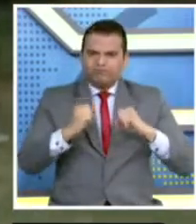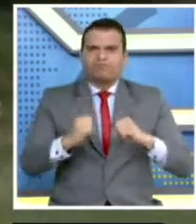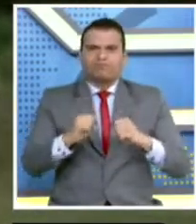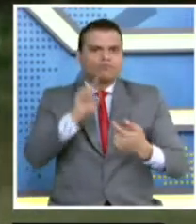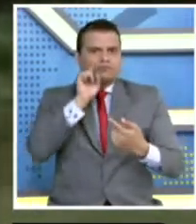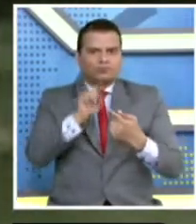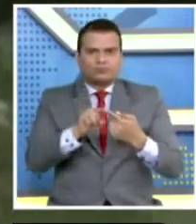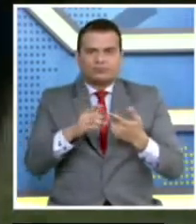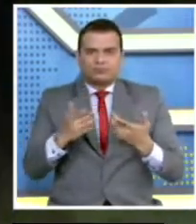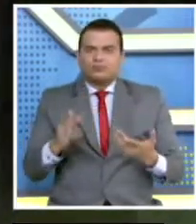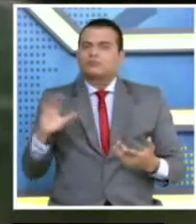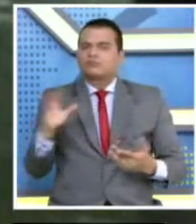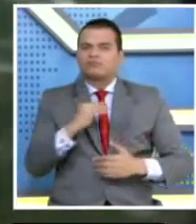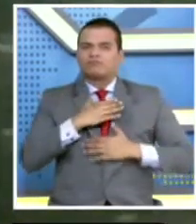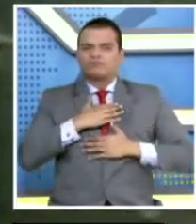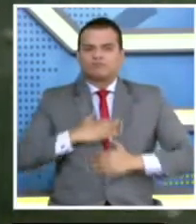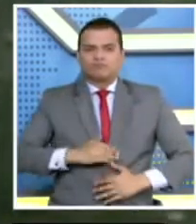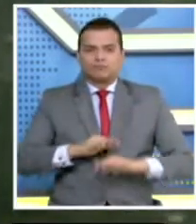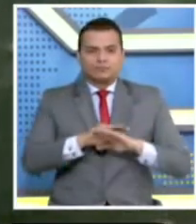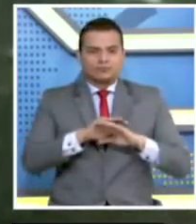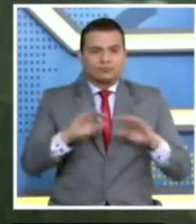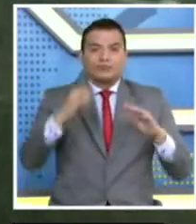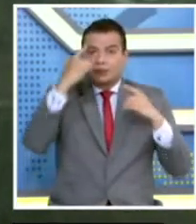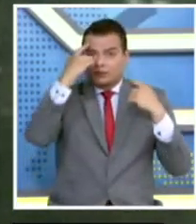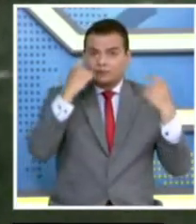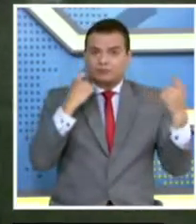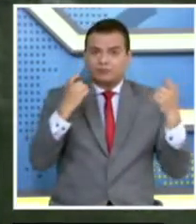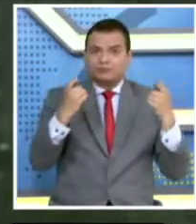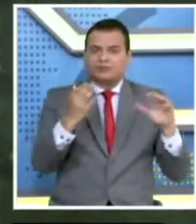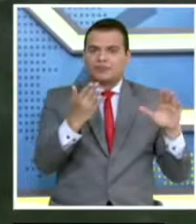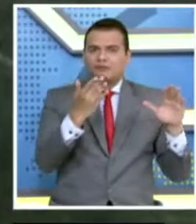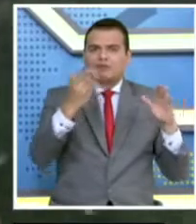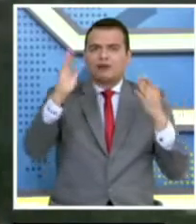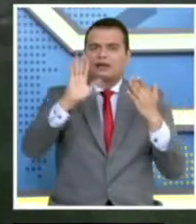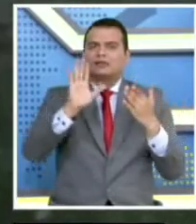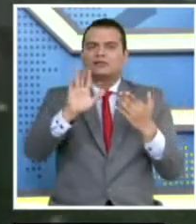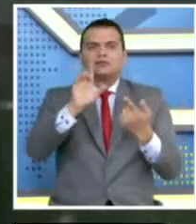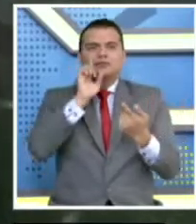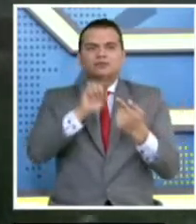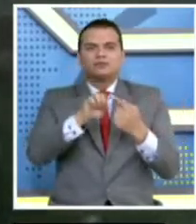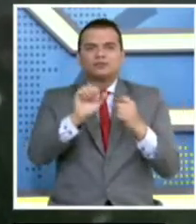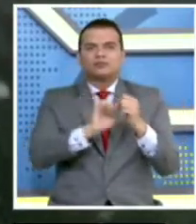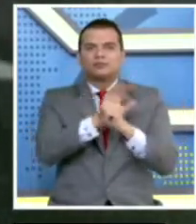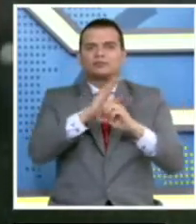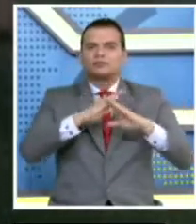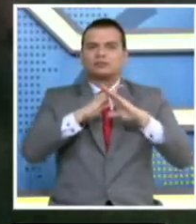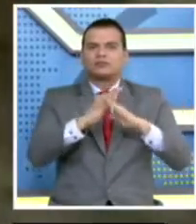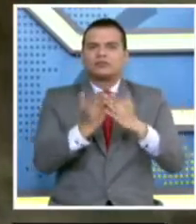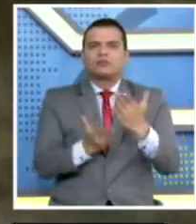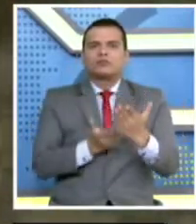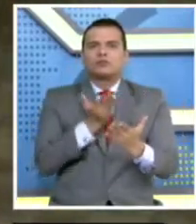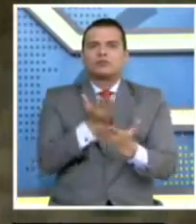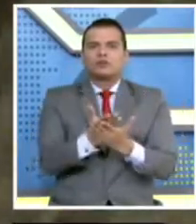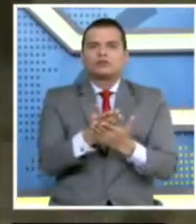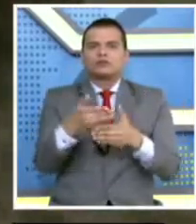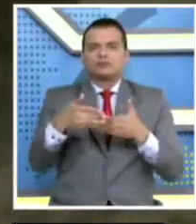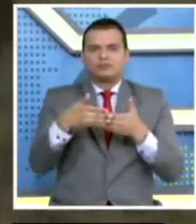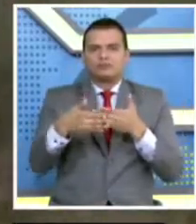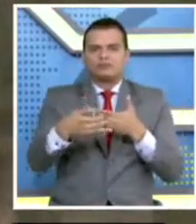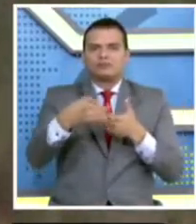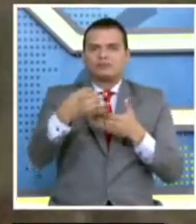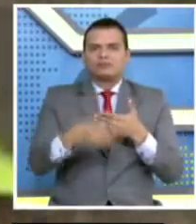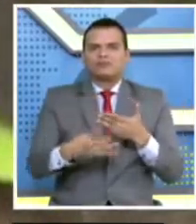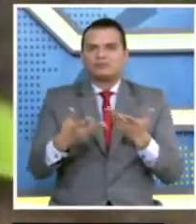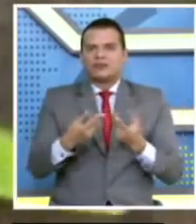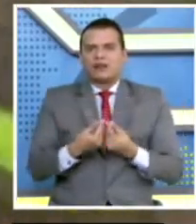fin de garantizar la tranquilidad de los caleños. Esta estrategia o plan de choque de mitigación del COVID-19 será presentada en el transcurso de la semana en